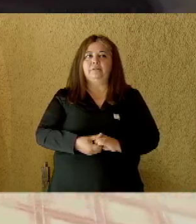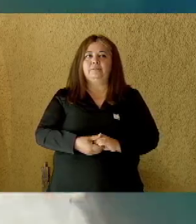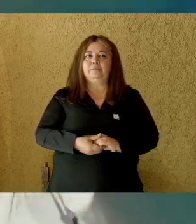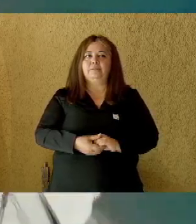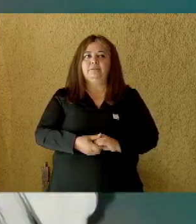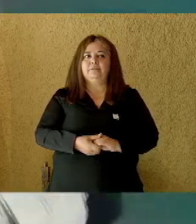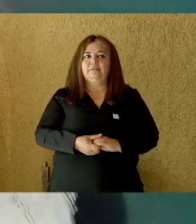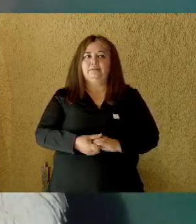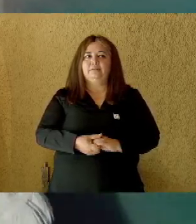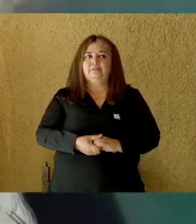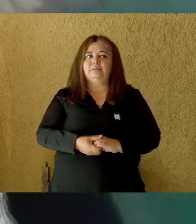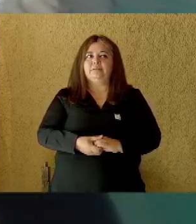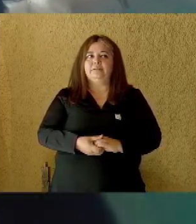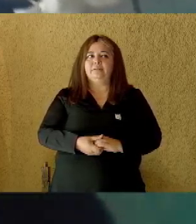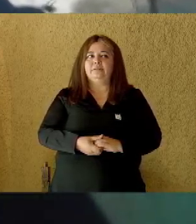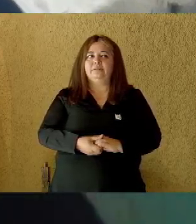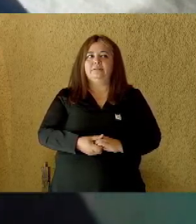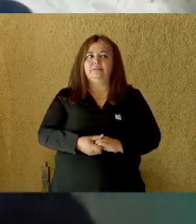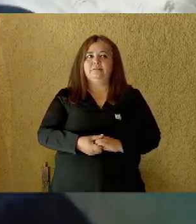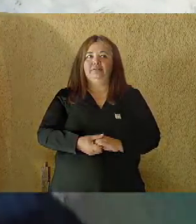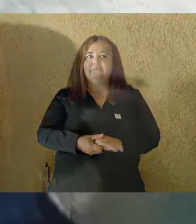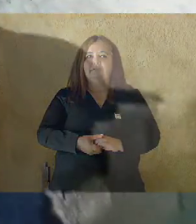soñar. Es el momento de creer.